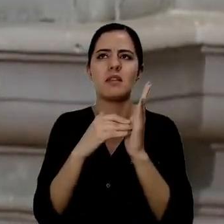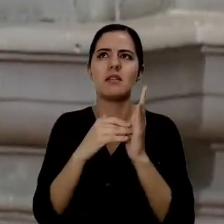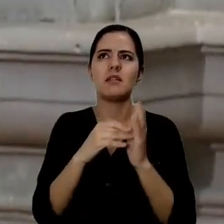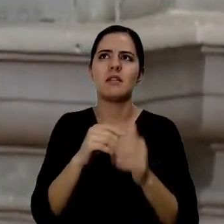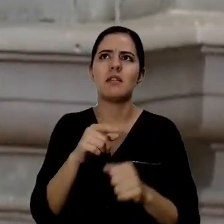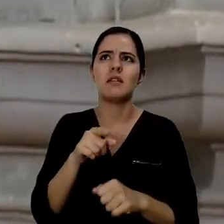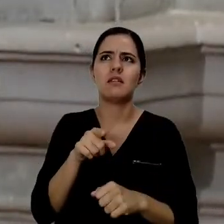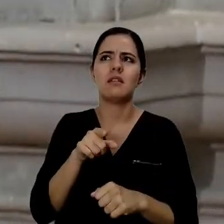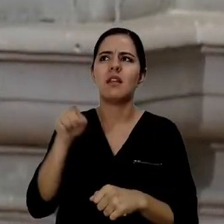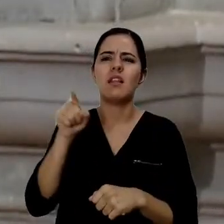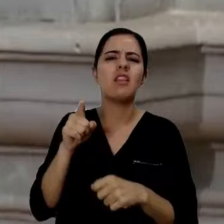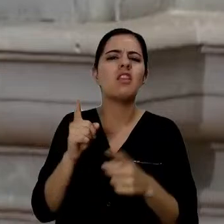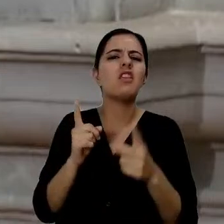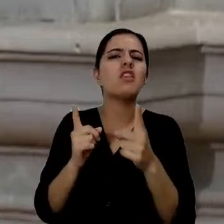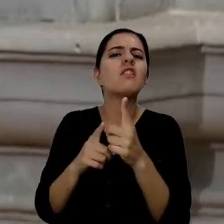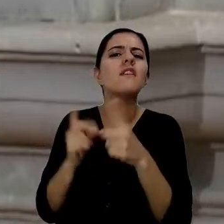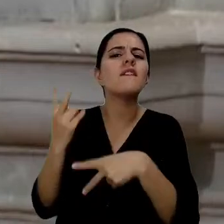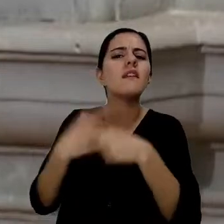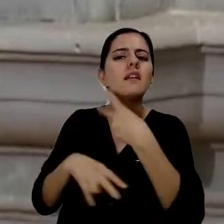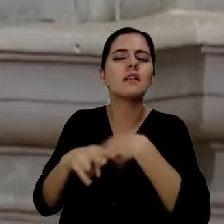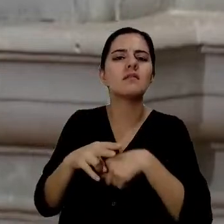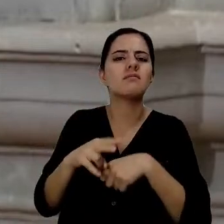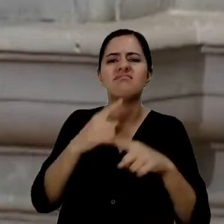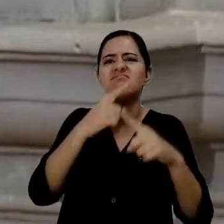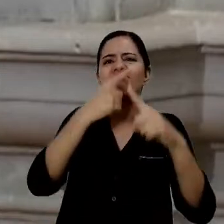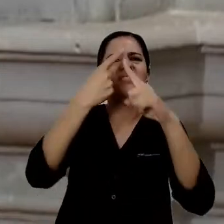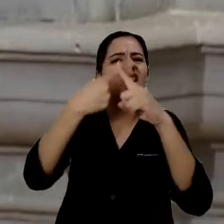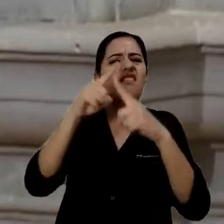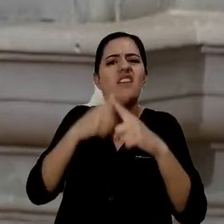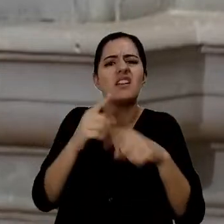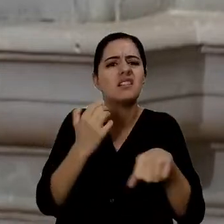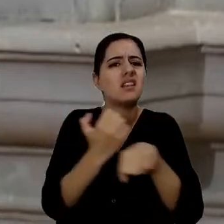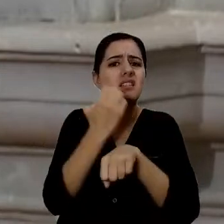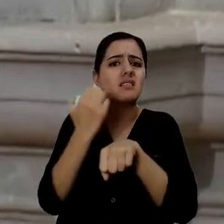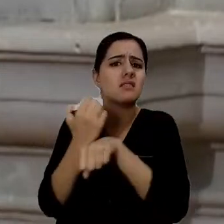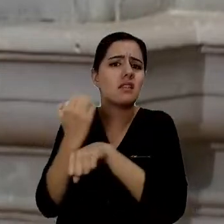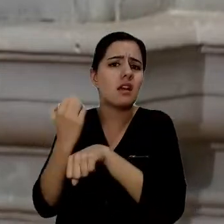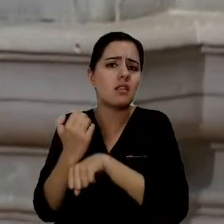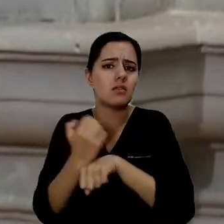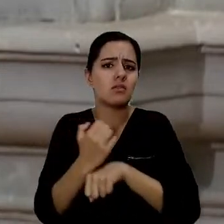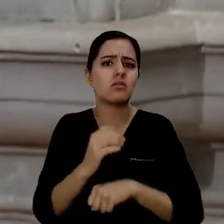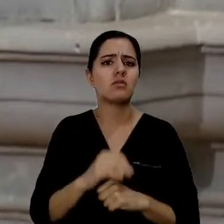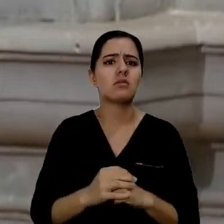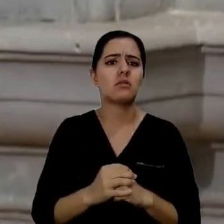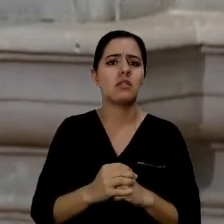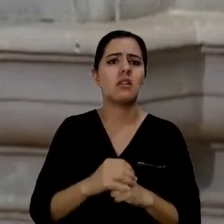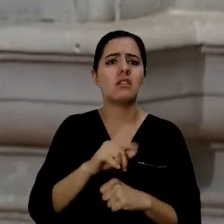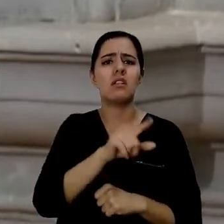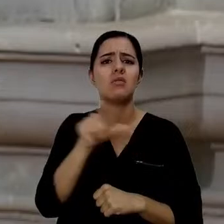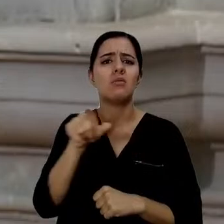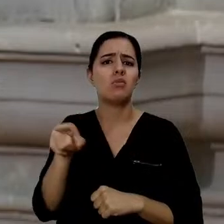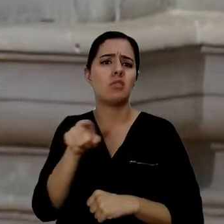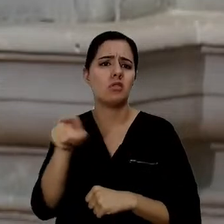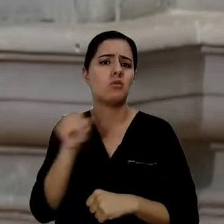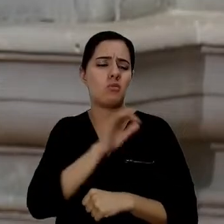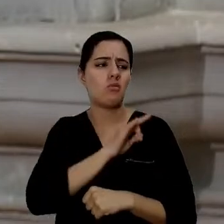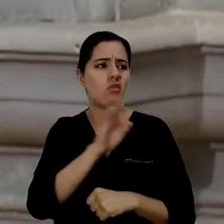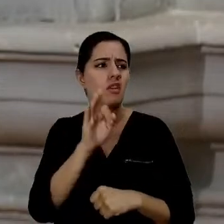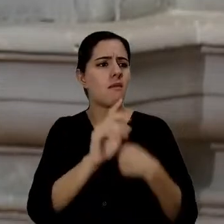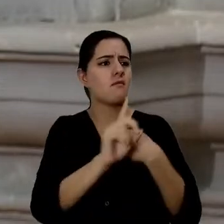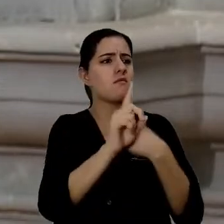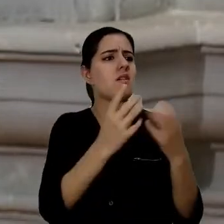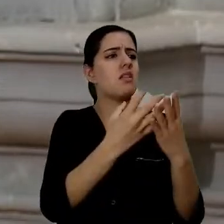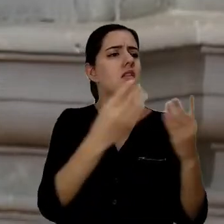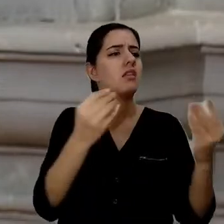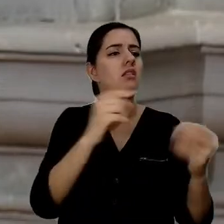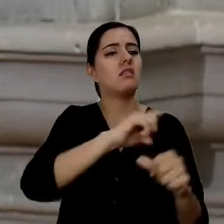de otros estados, y que pueden calmar en lo inmediato, pero ellos se van. La solución,